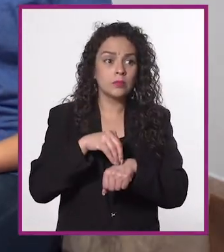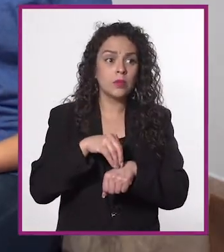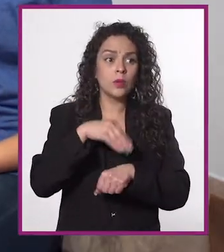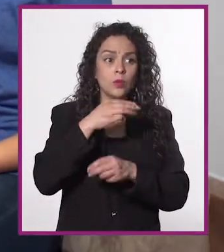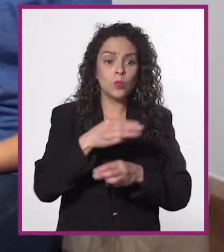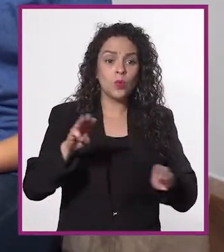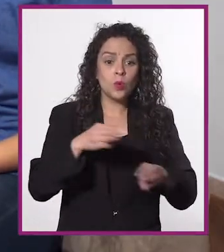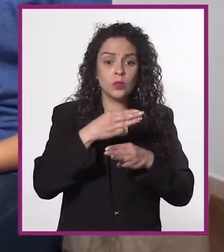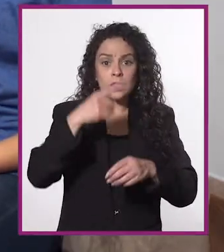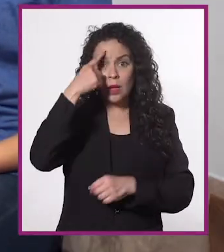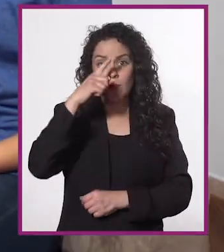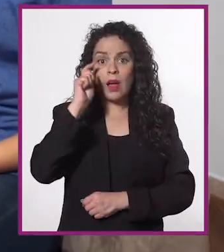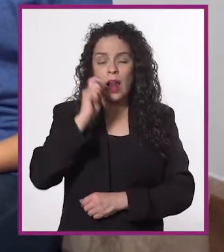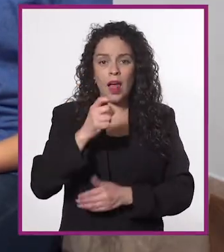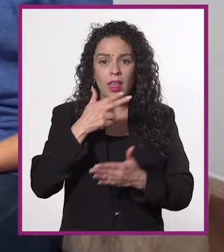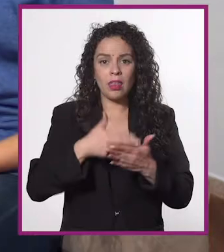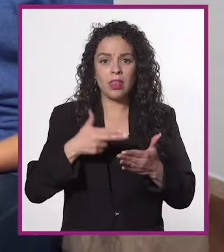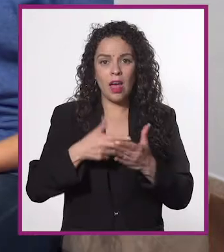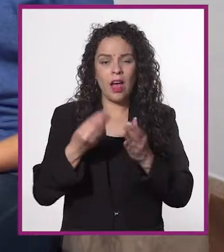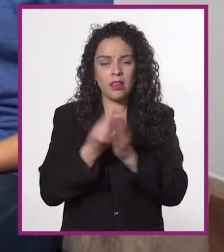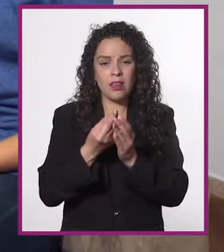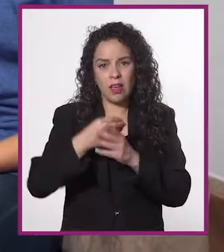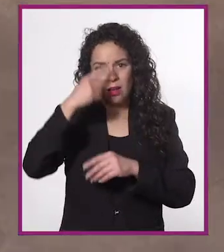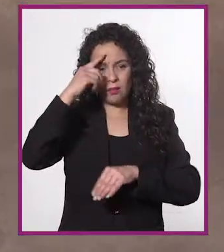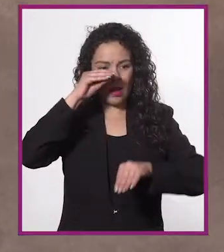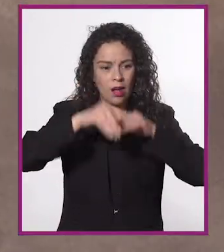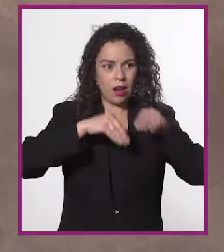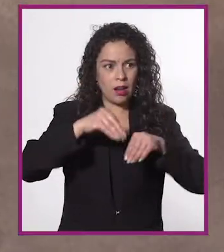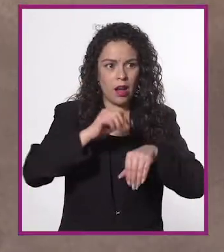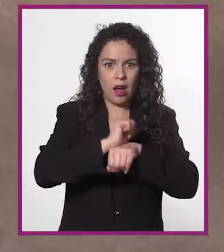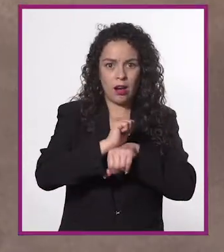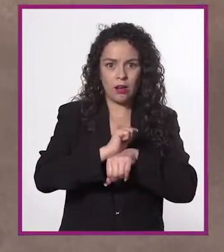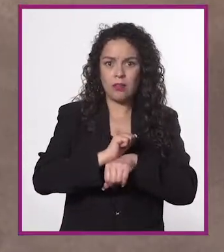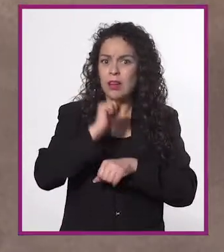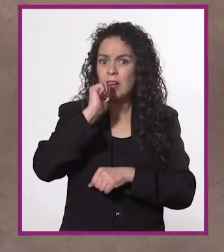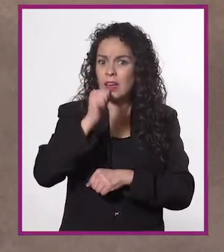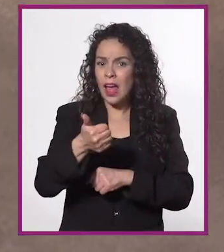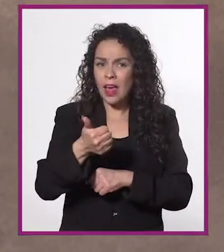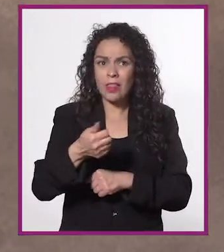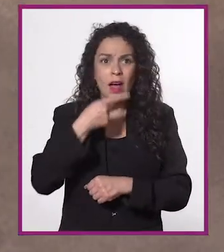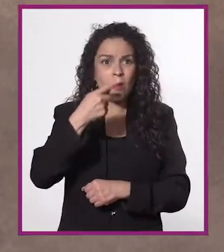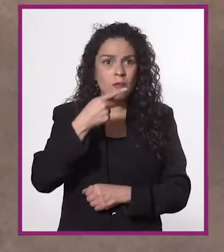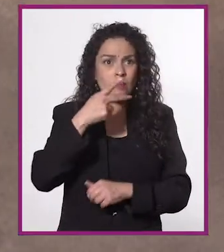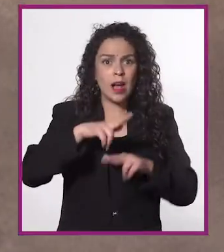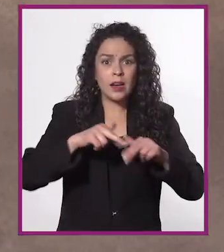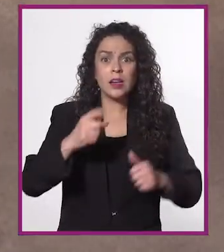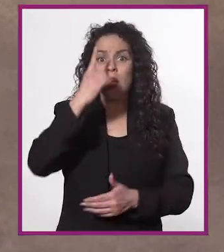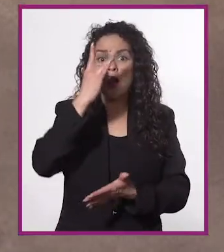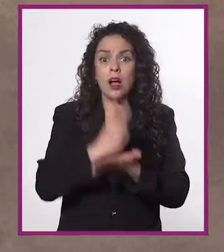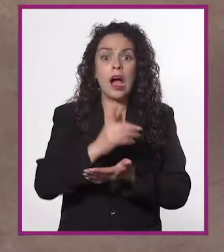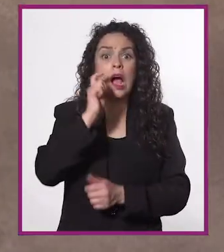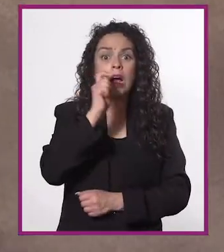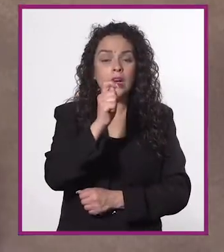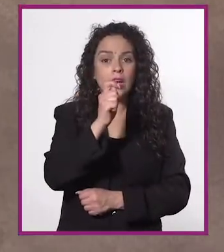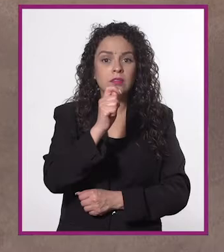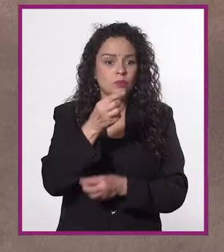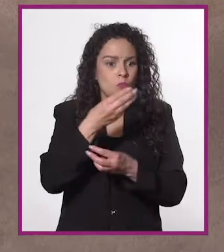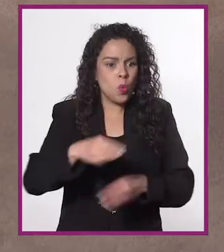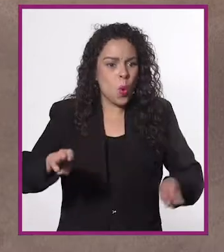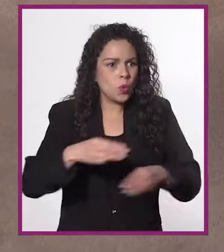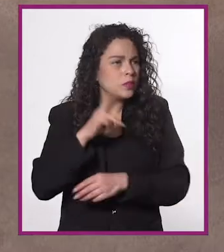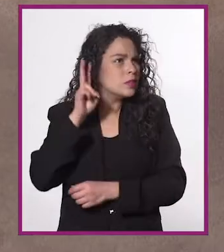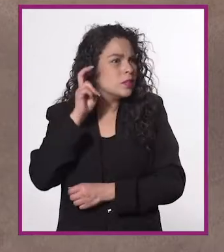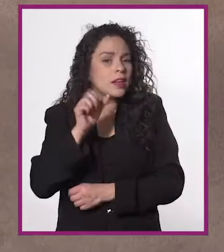para el taller de creación usando solo audio. Nada de actuación, nada de diálogo. Audio y